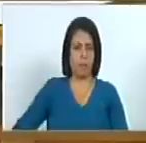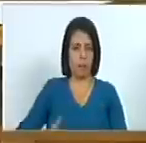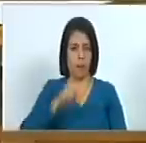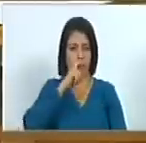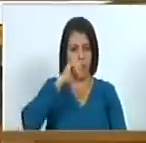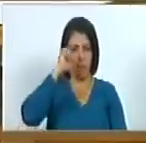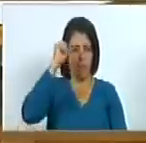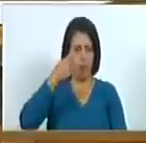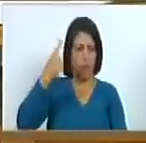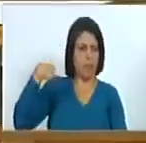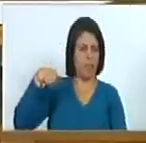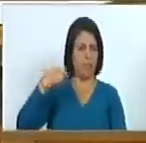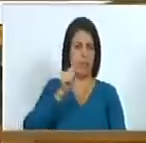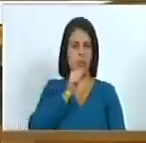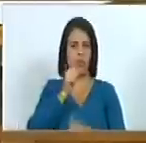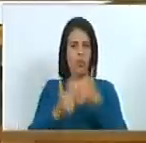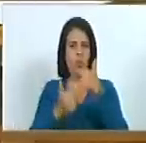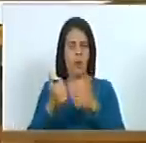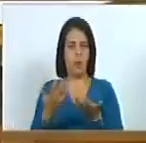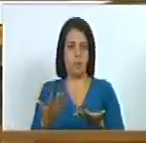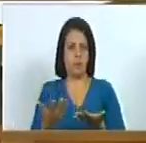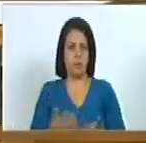Maduro el día de ayer?